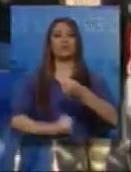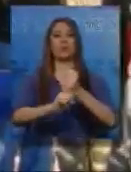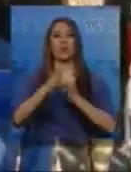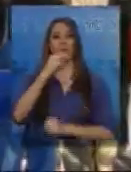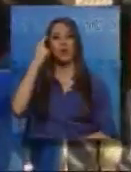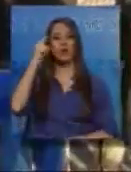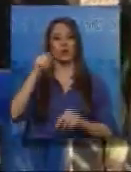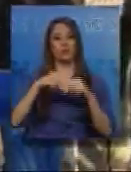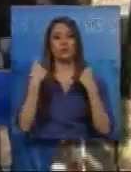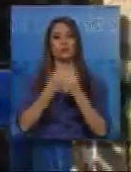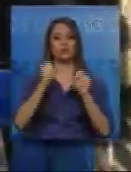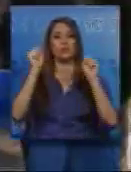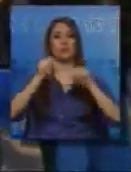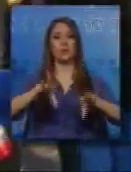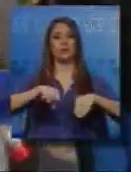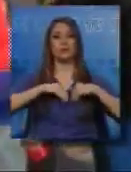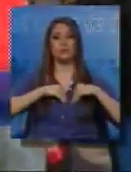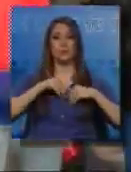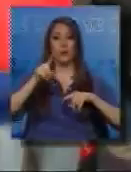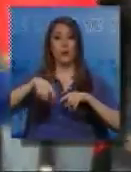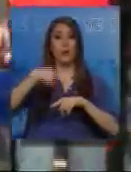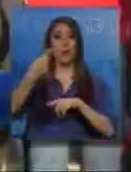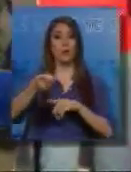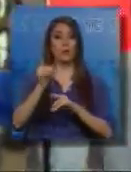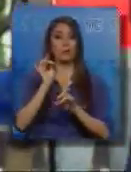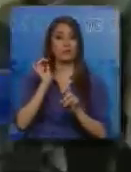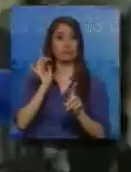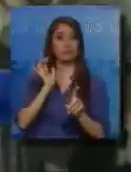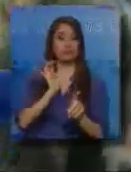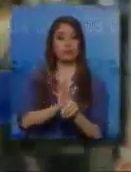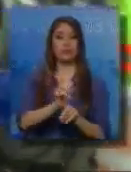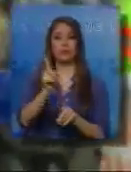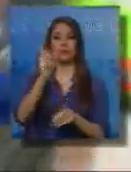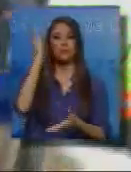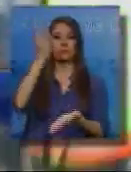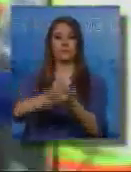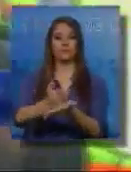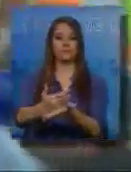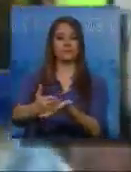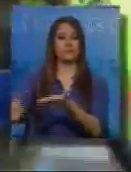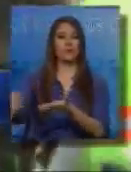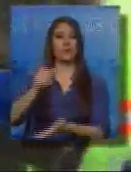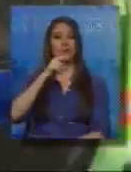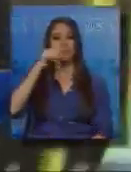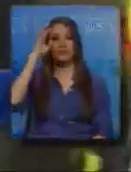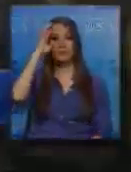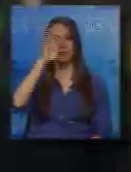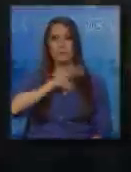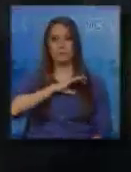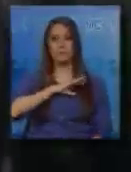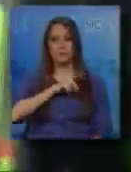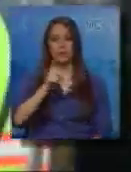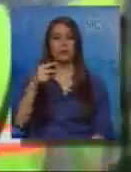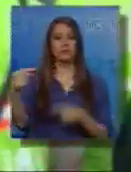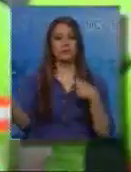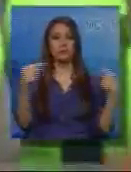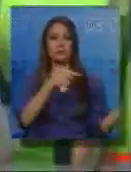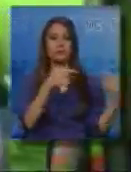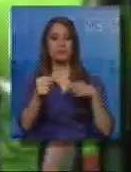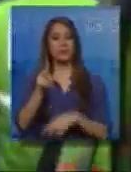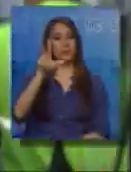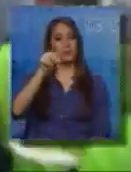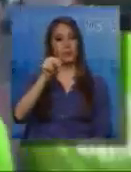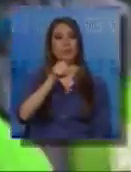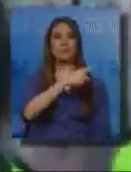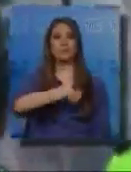Por su parte, un grupo de opositores que intentaban llegar hasta este parque fueron impedidos por la policía para evitar enfrentamientos con